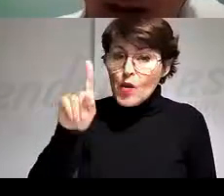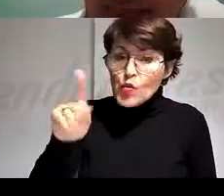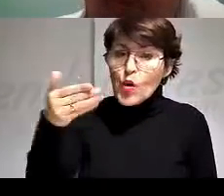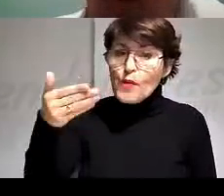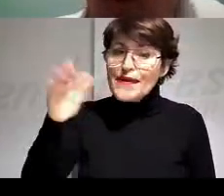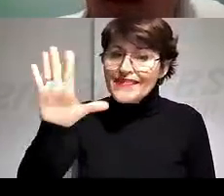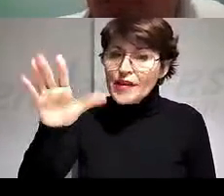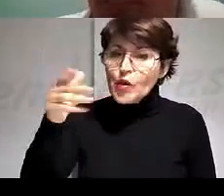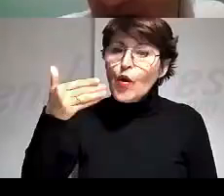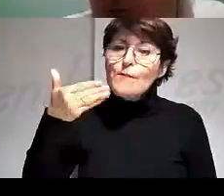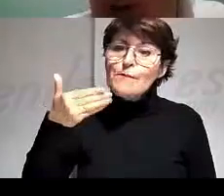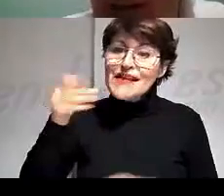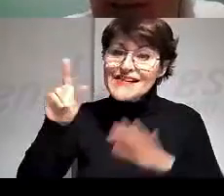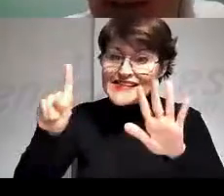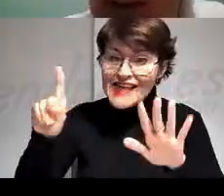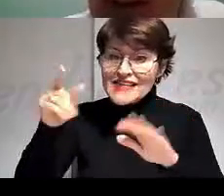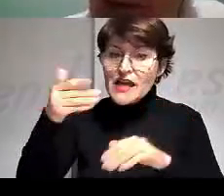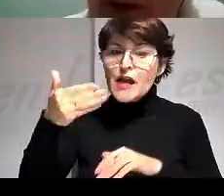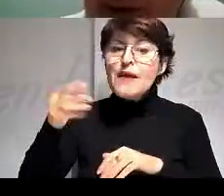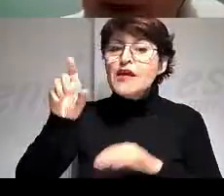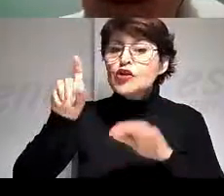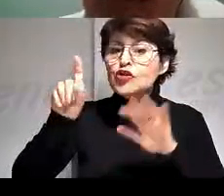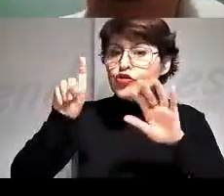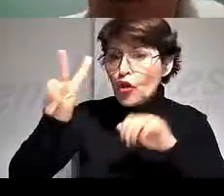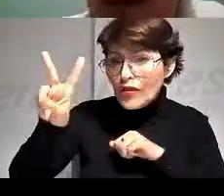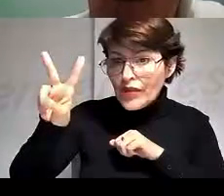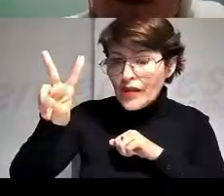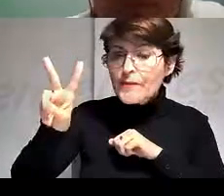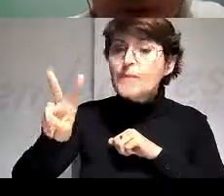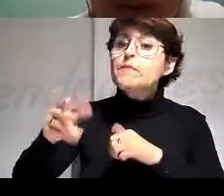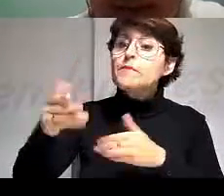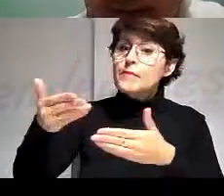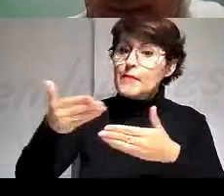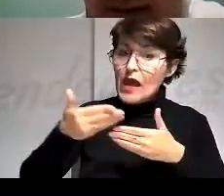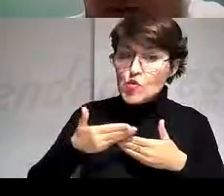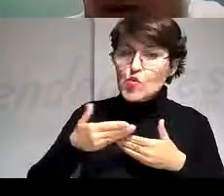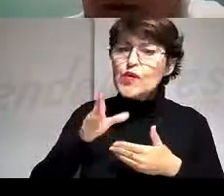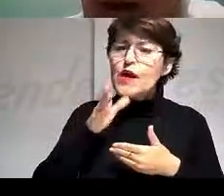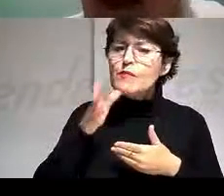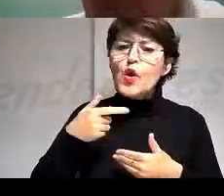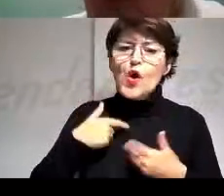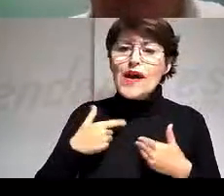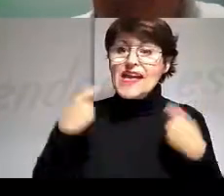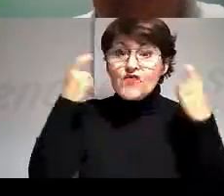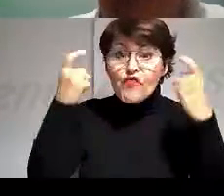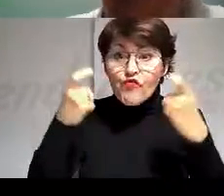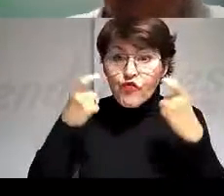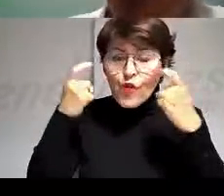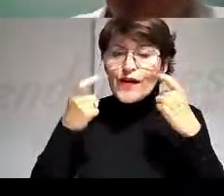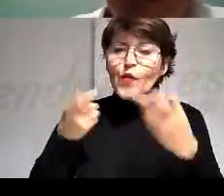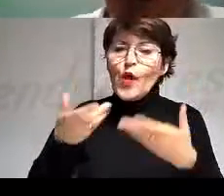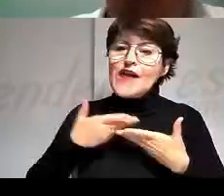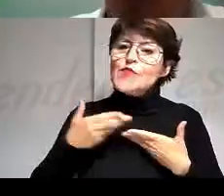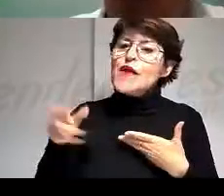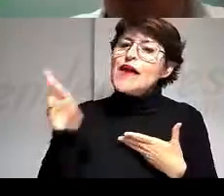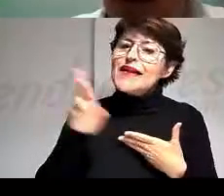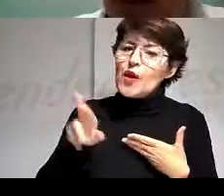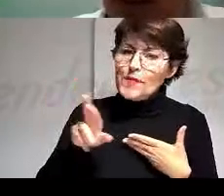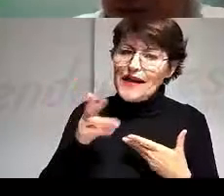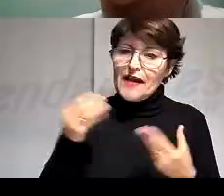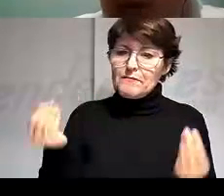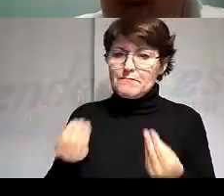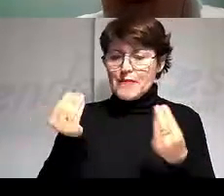por ejemplo, resulta especialmente interesante porque disminuye el tiempo de recuperación después del esfuerzo, pero fundamentalmente lo que vamos a encontrar, como os digo,